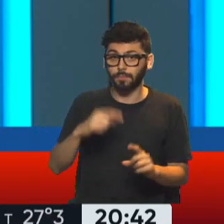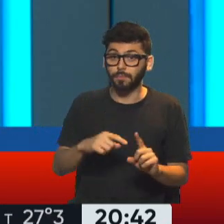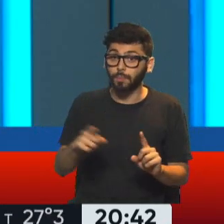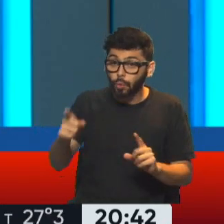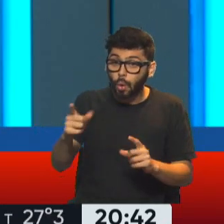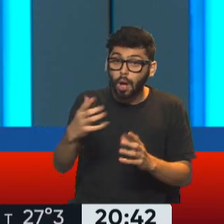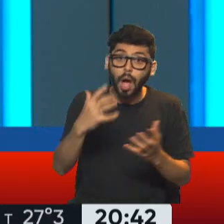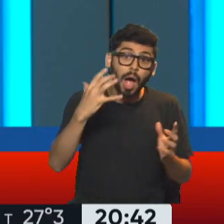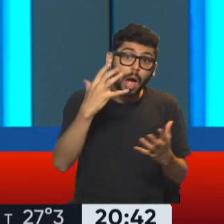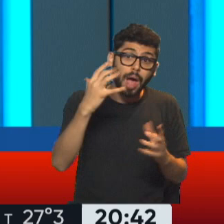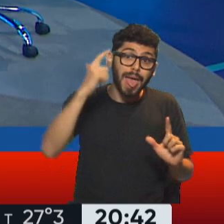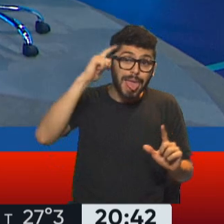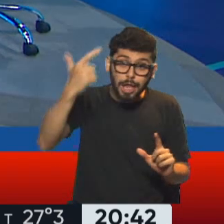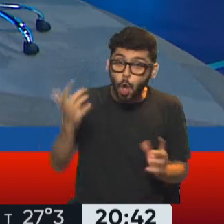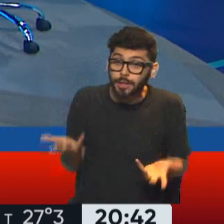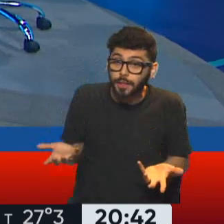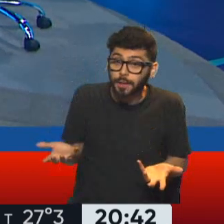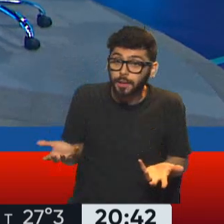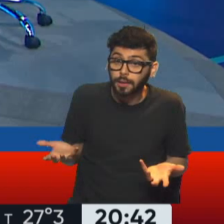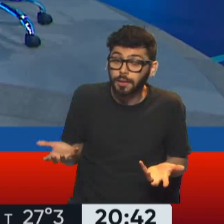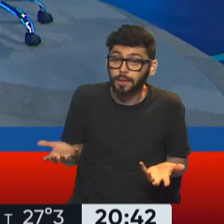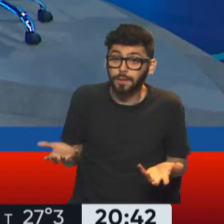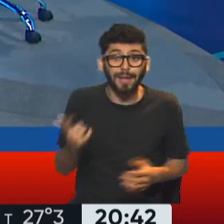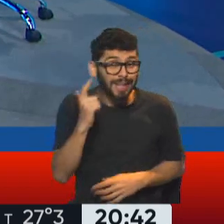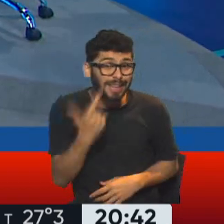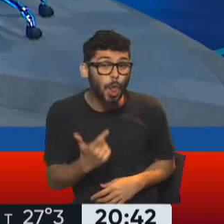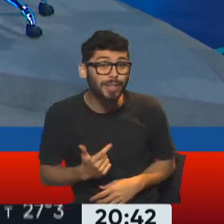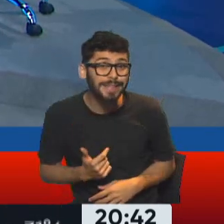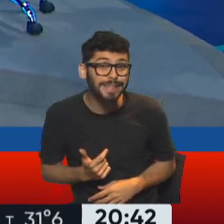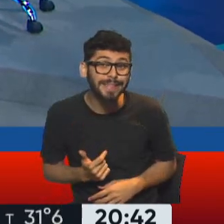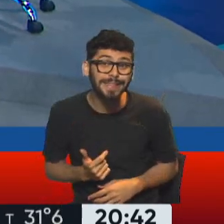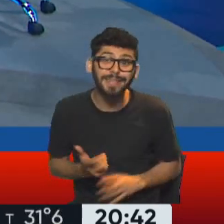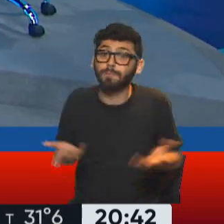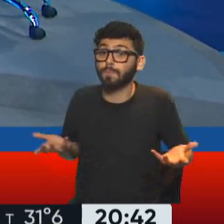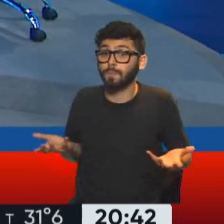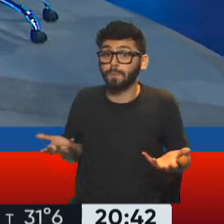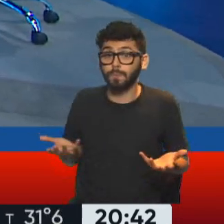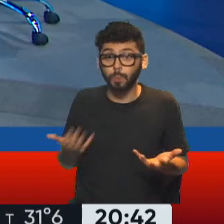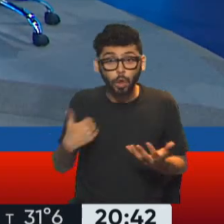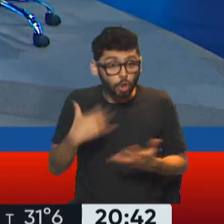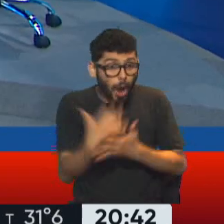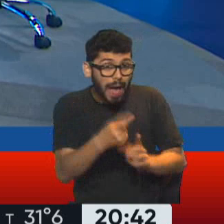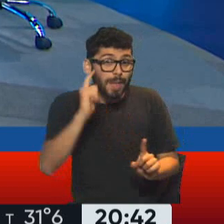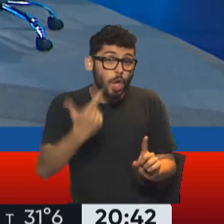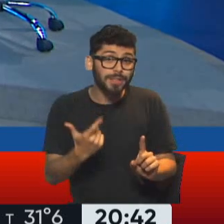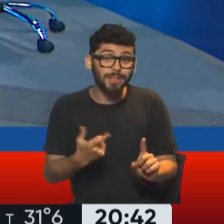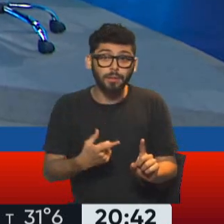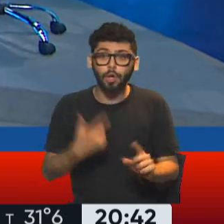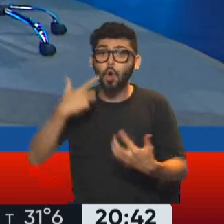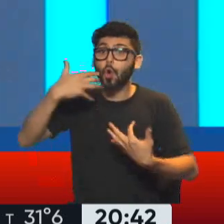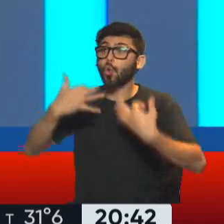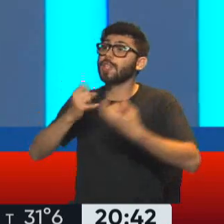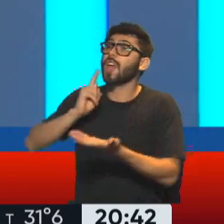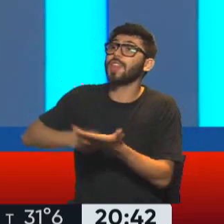inocente? Bueno, ya fue absuelto en nuestras casas por Inocente. espionaje de Mauricio Macri. Claro, es que Inocente. ese es el problema, es que la Voy a justicia no tiene aceptar que es credibilidad. inocente. Si la justicia dice